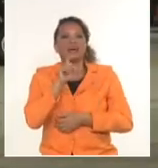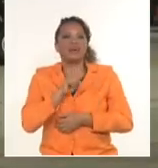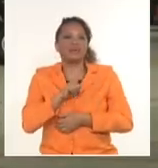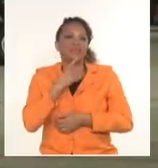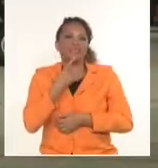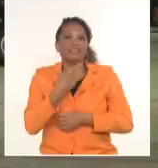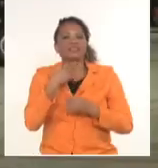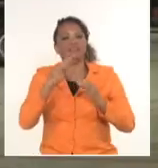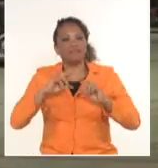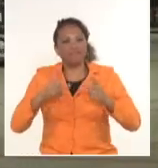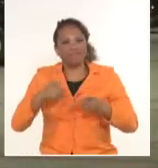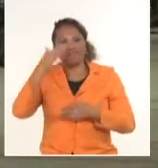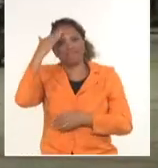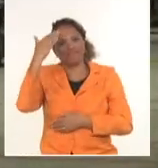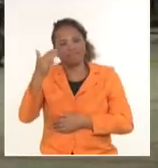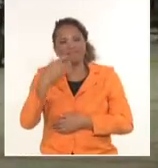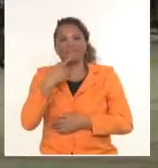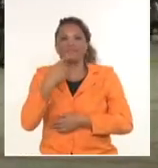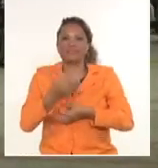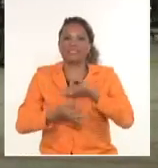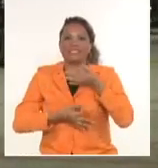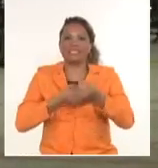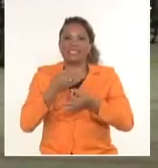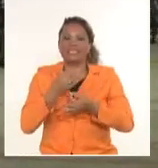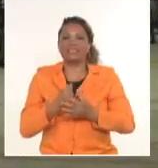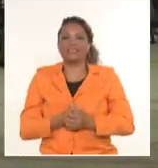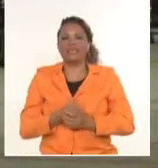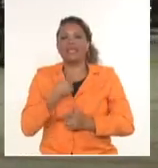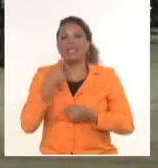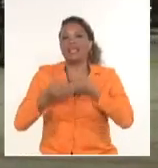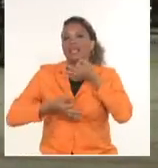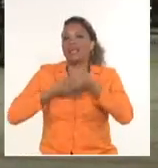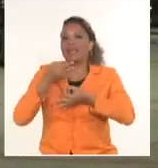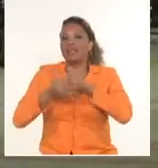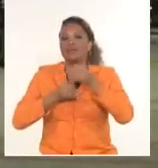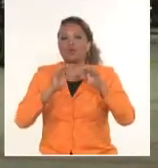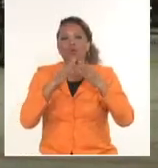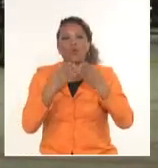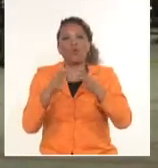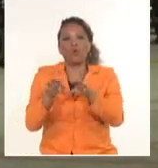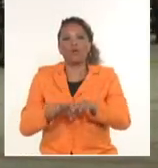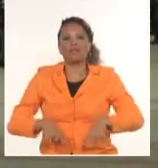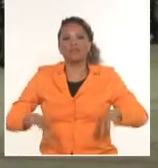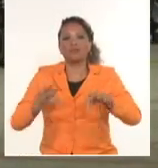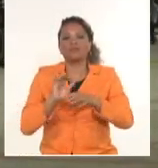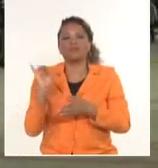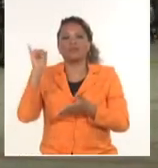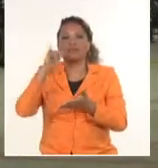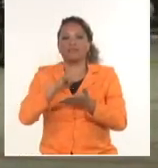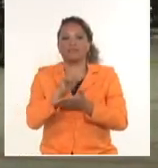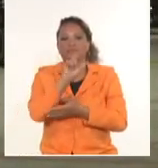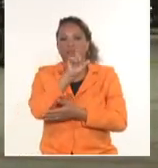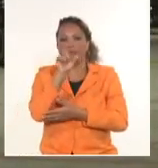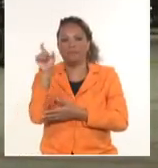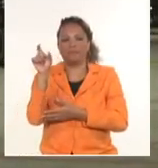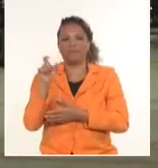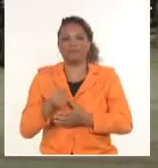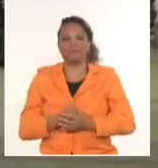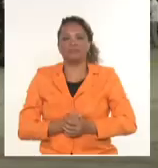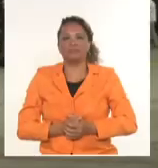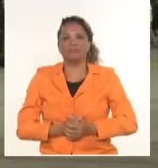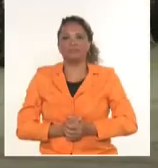el saludo, sigues desde uno de nuestros sets narrando las incidencias relacionadas con el arribo de este último